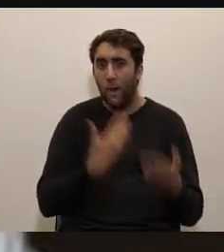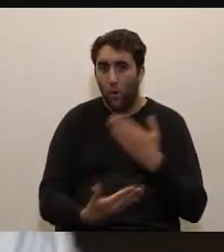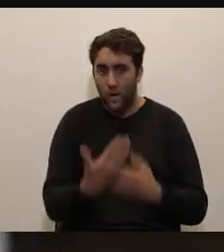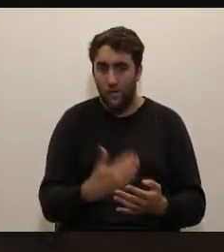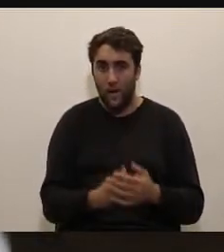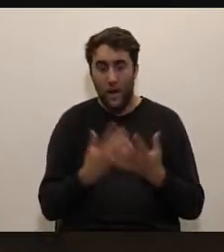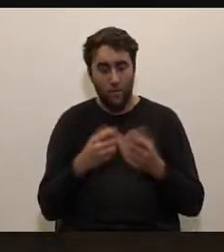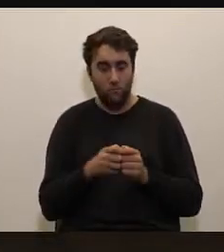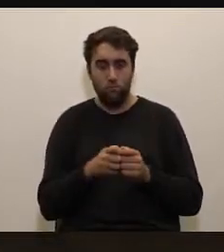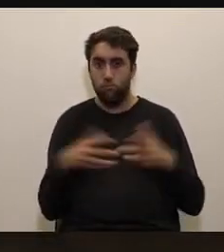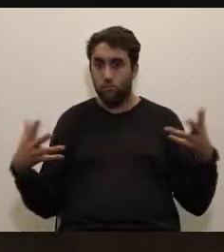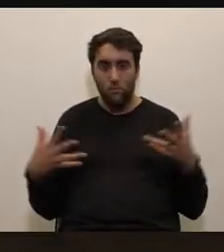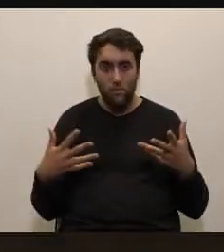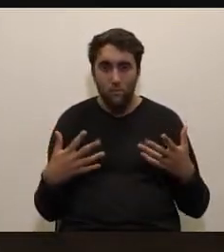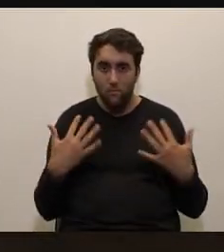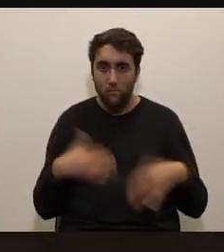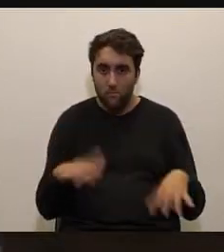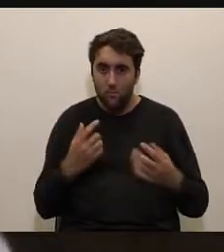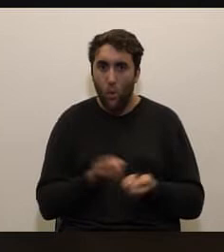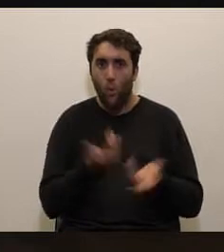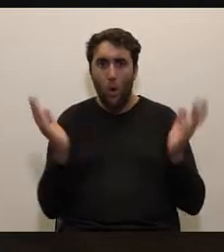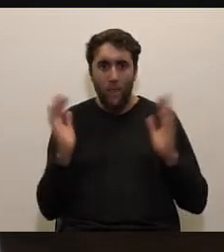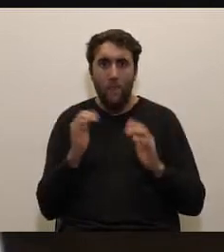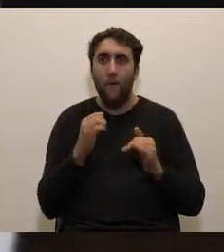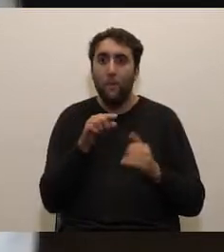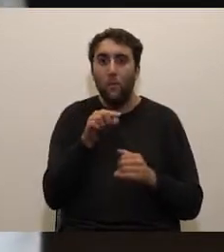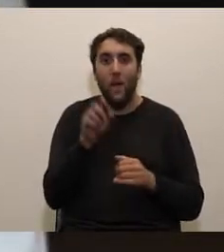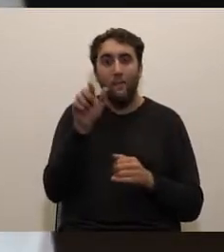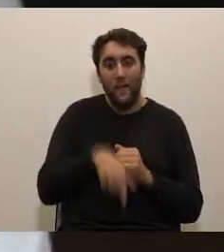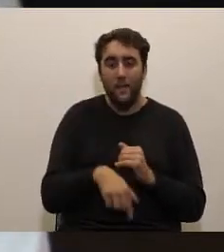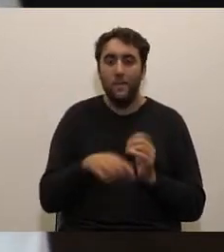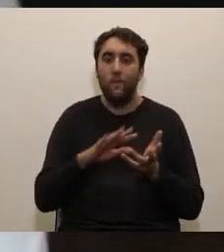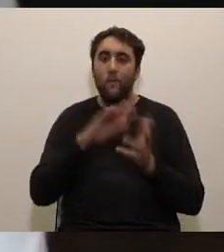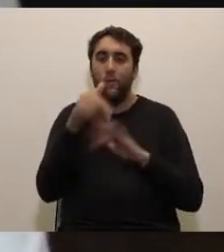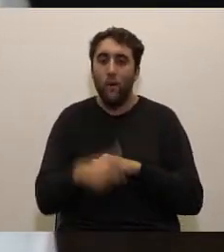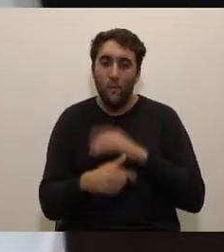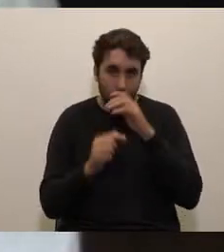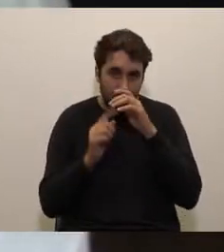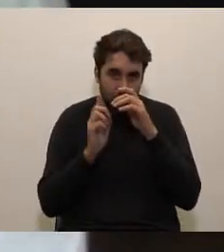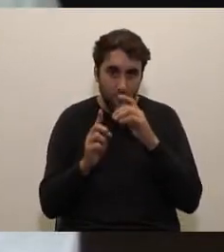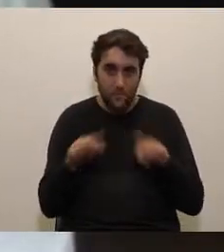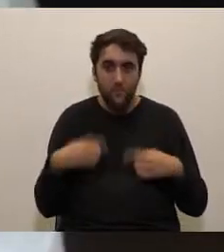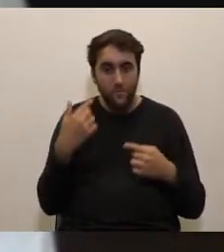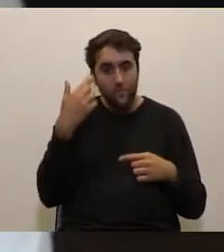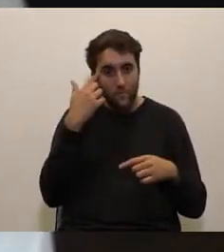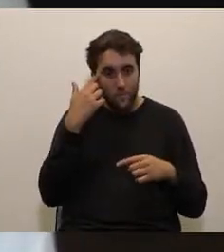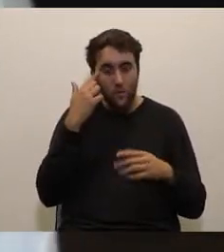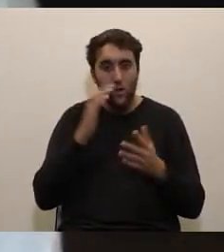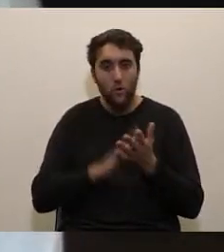y realmente vimos un crecimiento imponente. Y creo que ahí está un poco el secreto de lo que preguntabas, Victoria, ¿no?